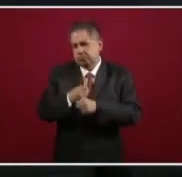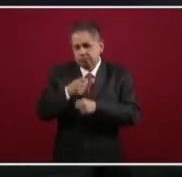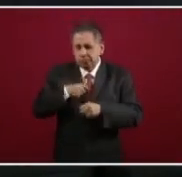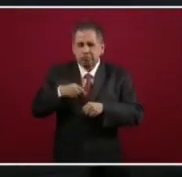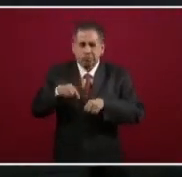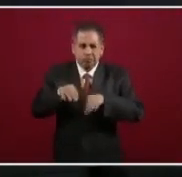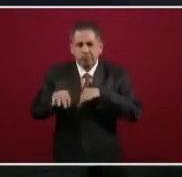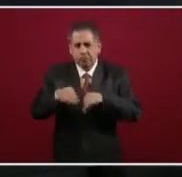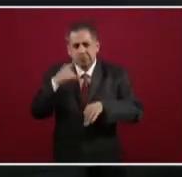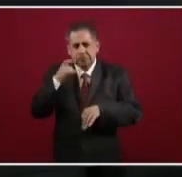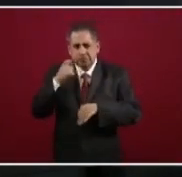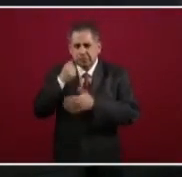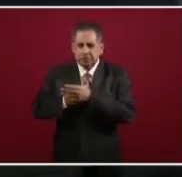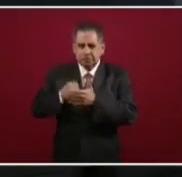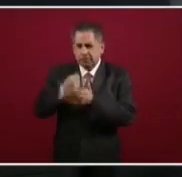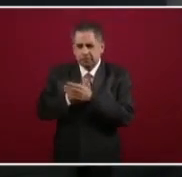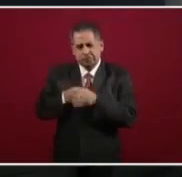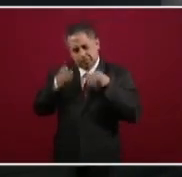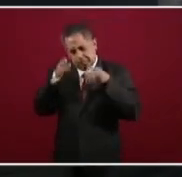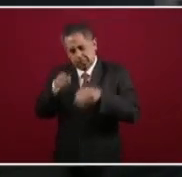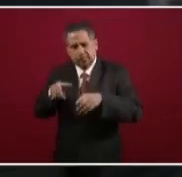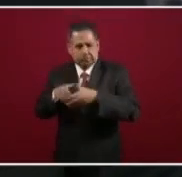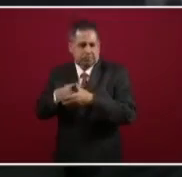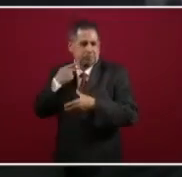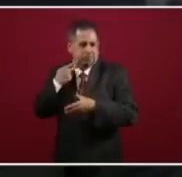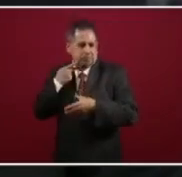estoy en este noble oficio